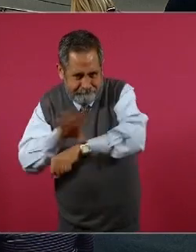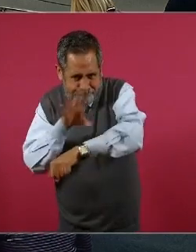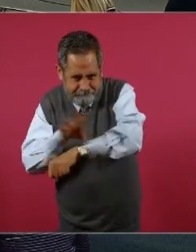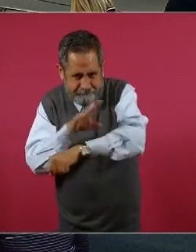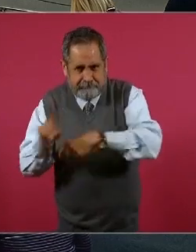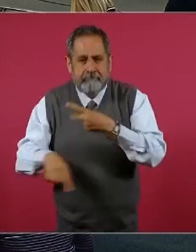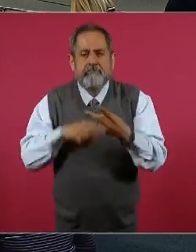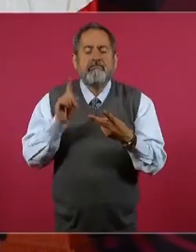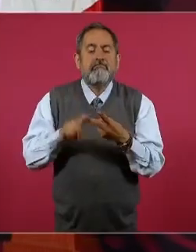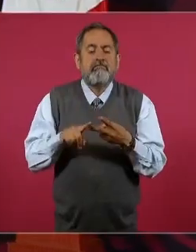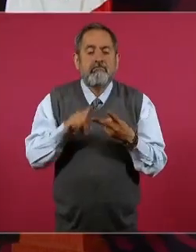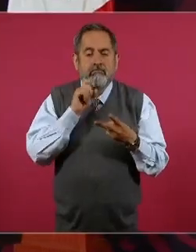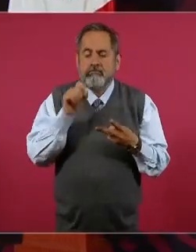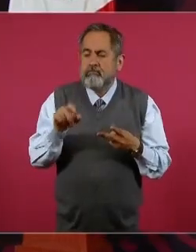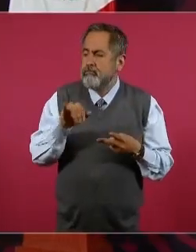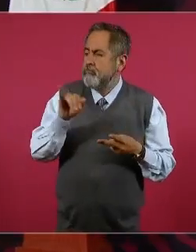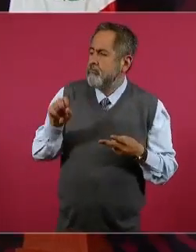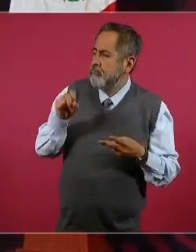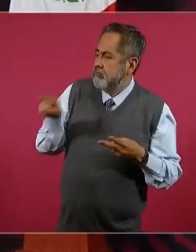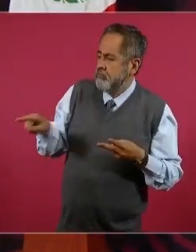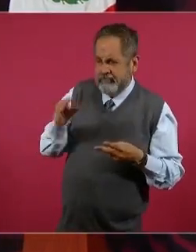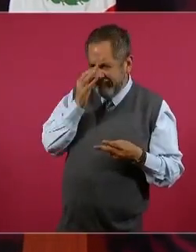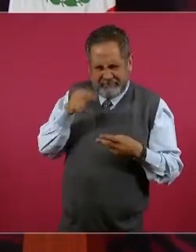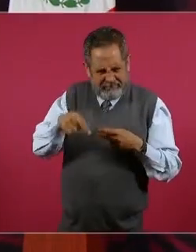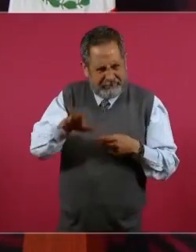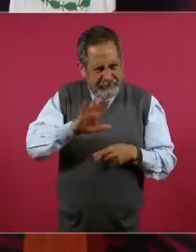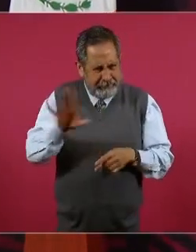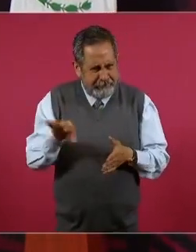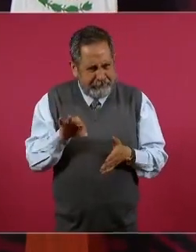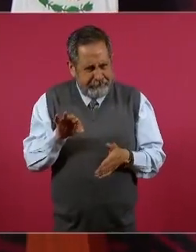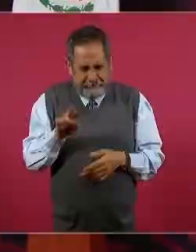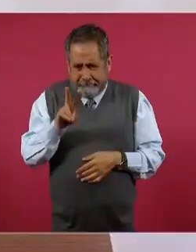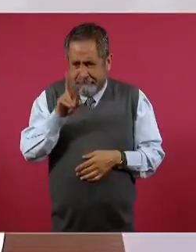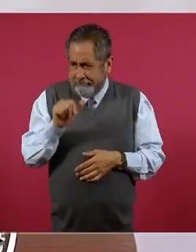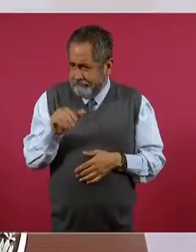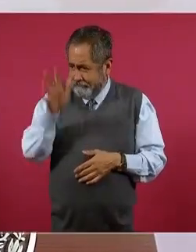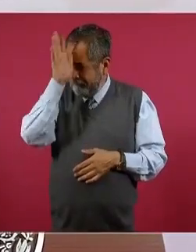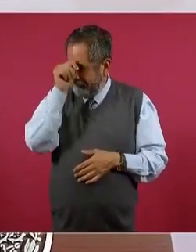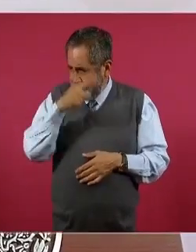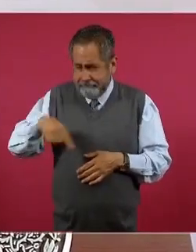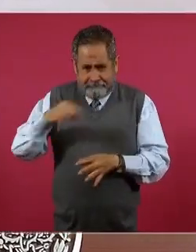ya estamos, Jesús, a punto, ¿no?, de llegar a un acuerdo.